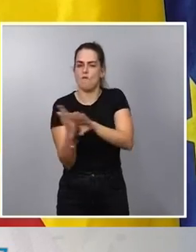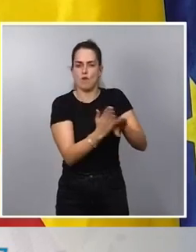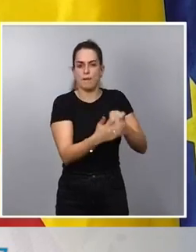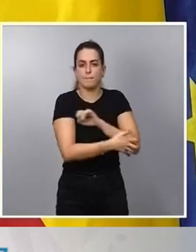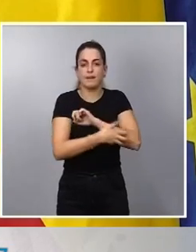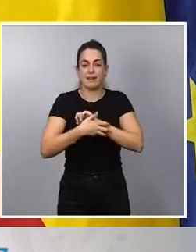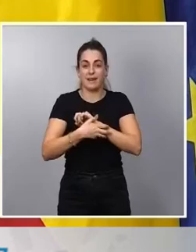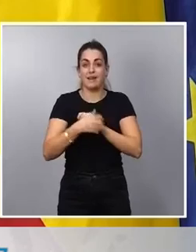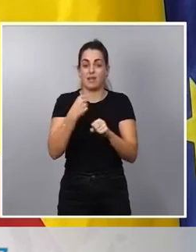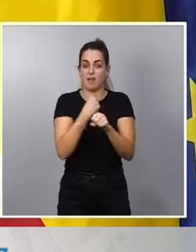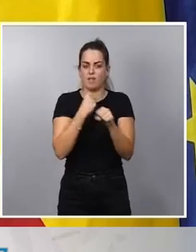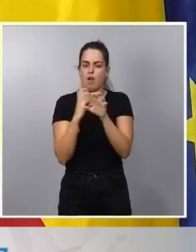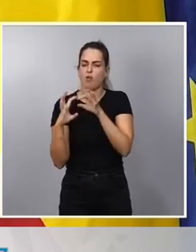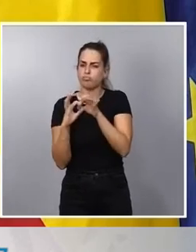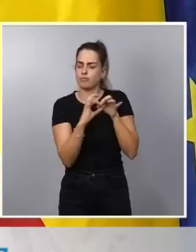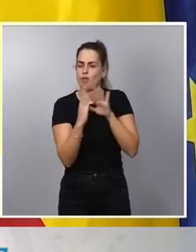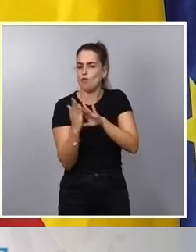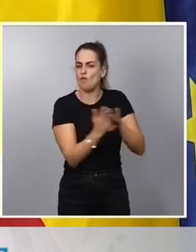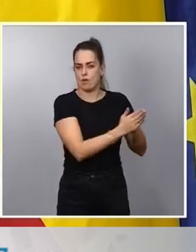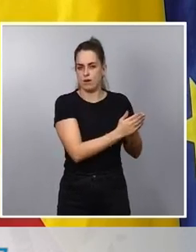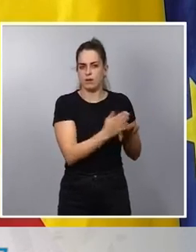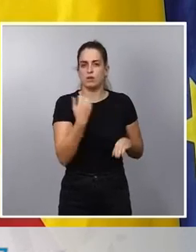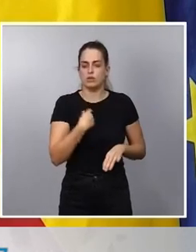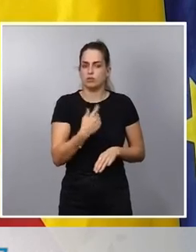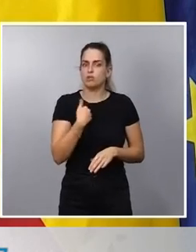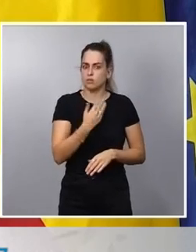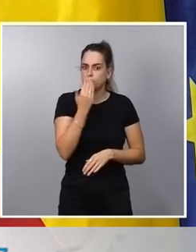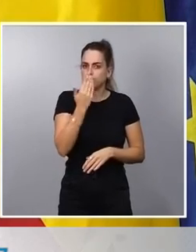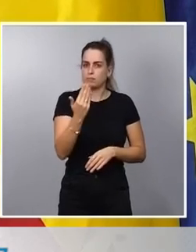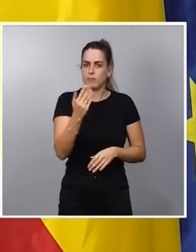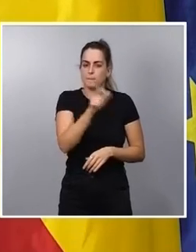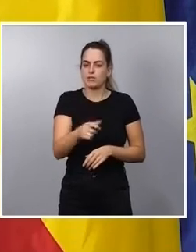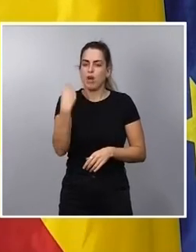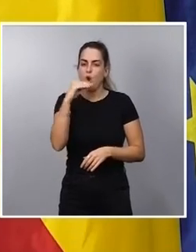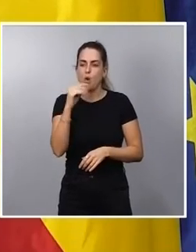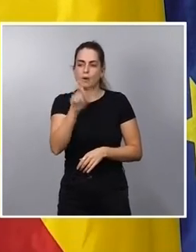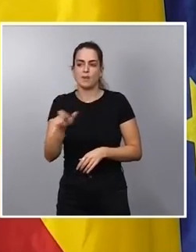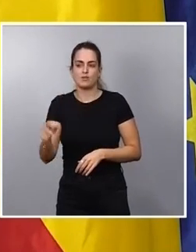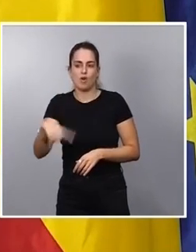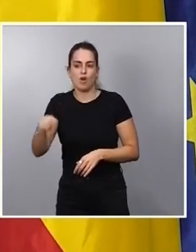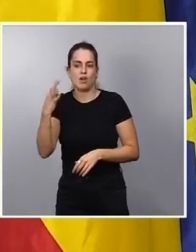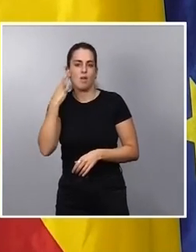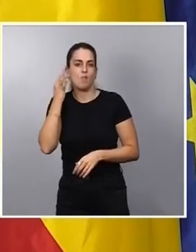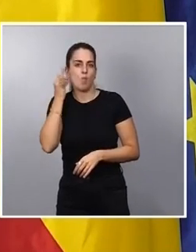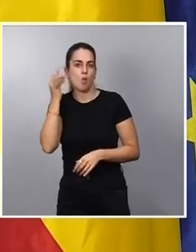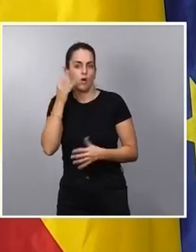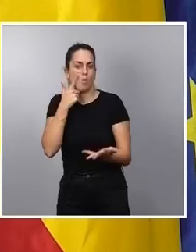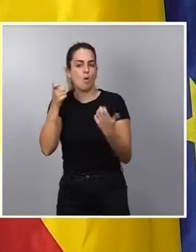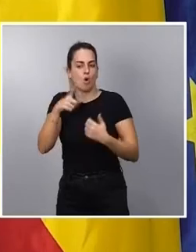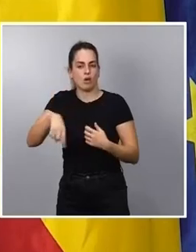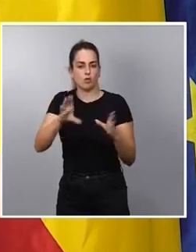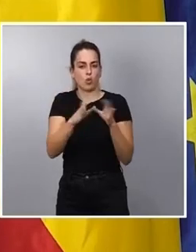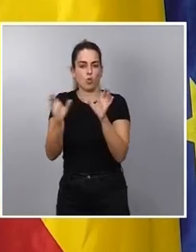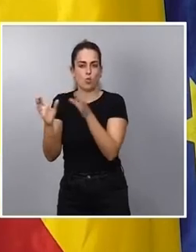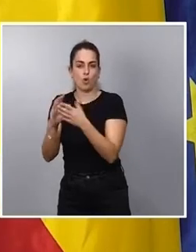me atrevo a decir singularmente que hay jóvenes y mujeres los destacó que no han conocido un contrato que no